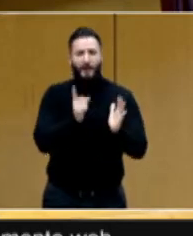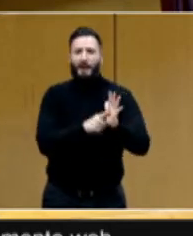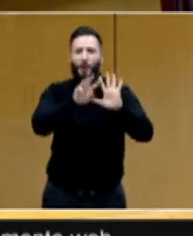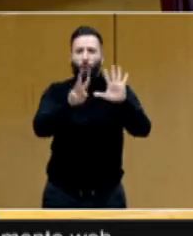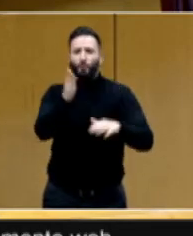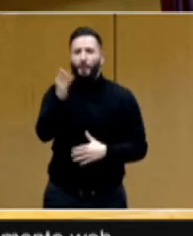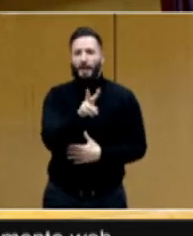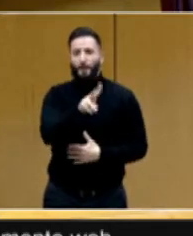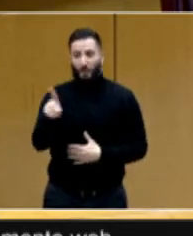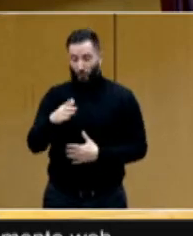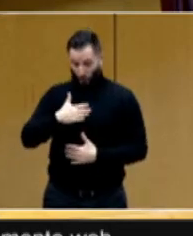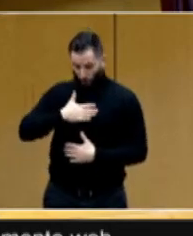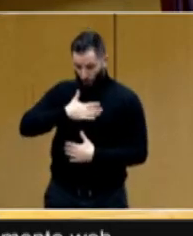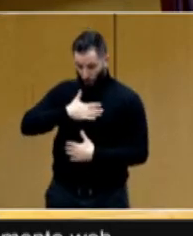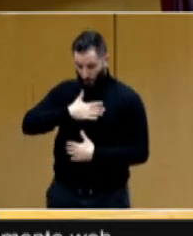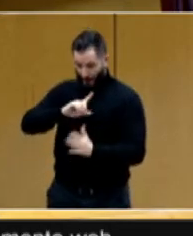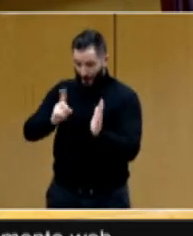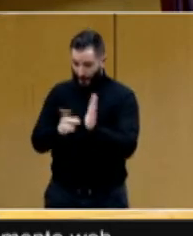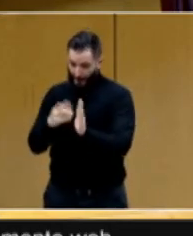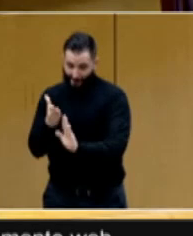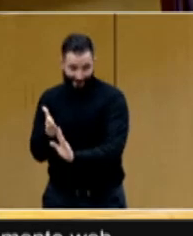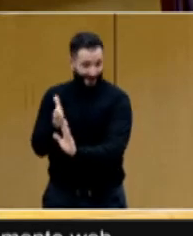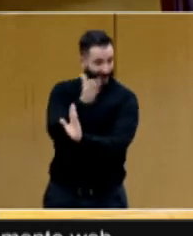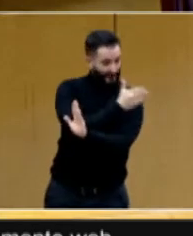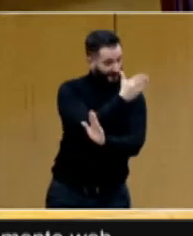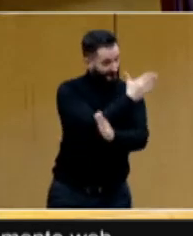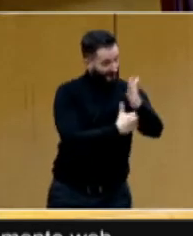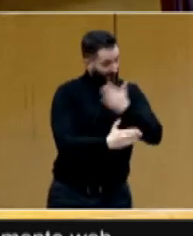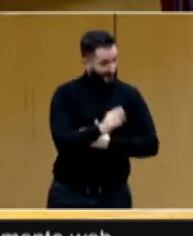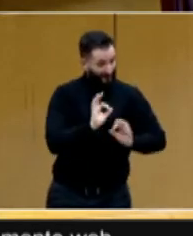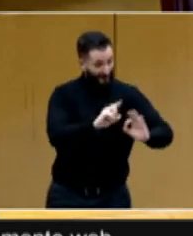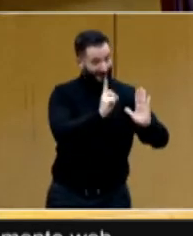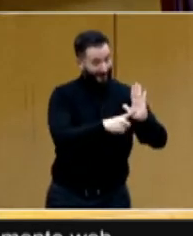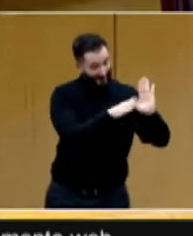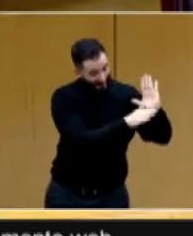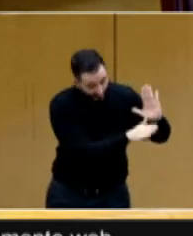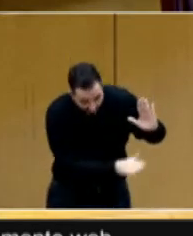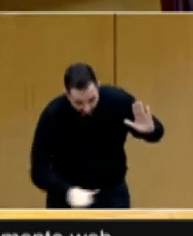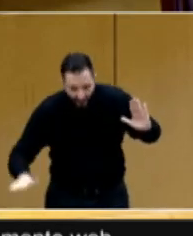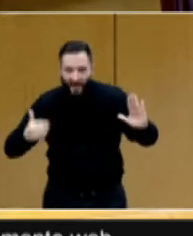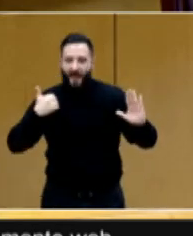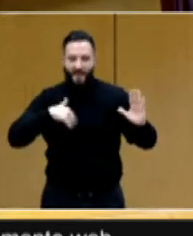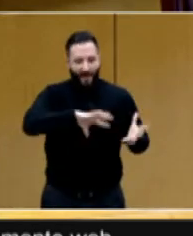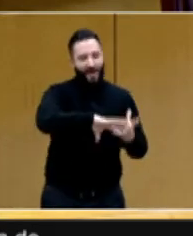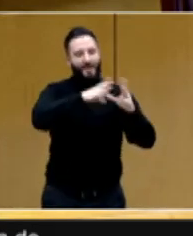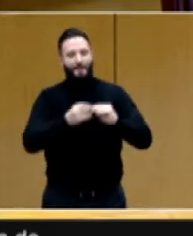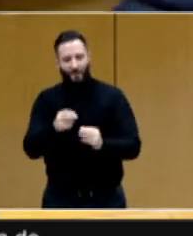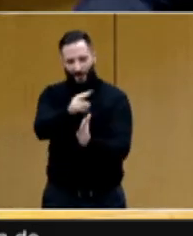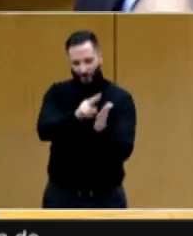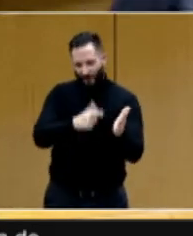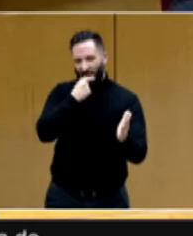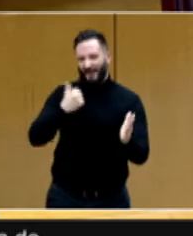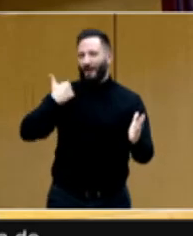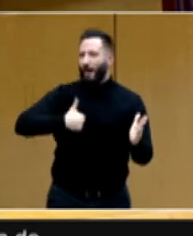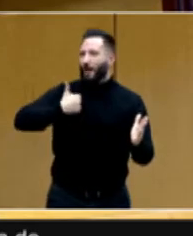la ley anterior que hicimos a la discapacidad que fue la de infancia ya encargamos su adaptación a lectura fácil porque entendemos que efectivamente